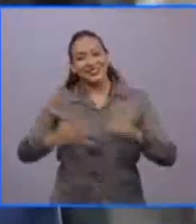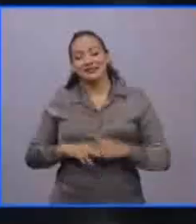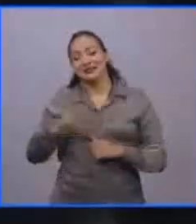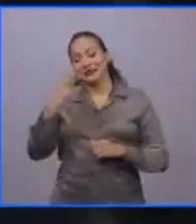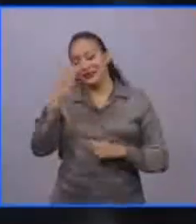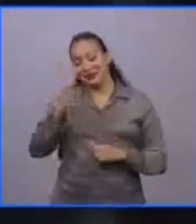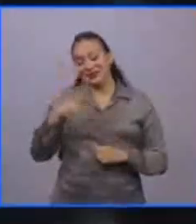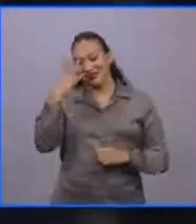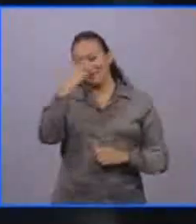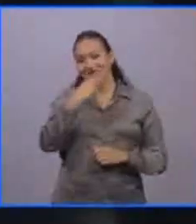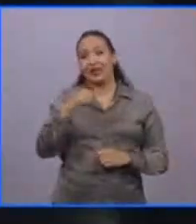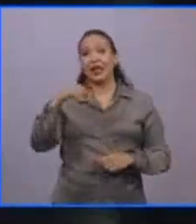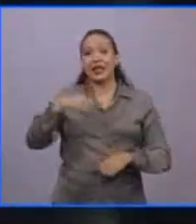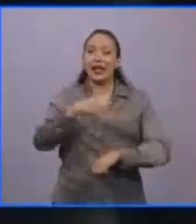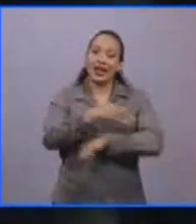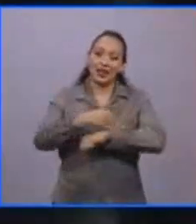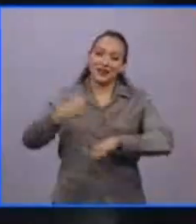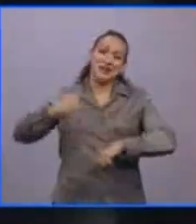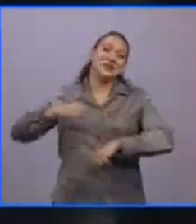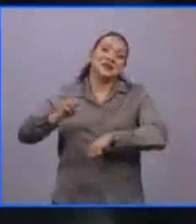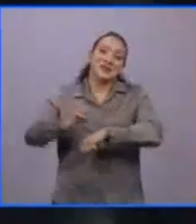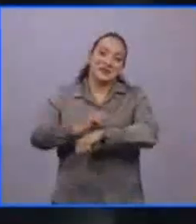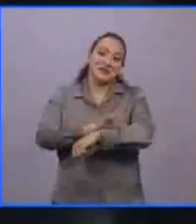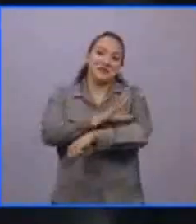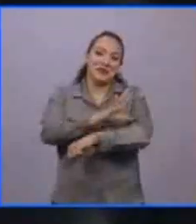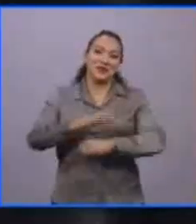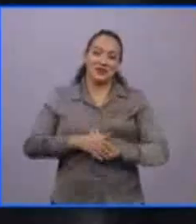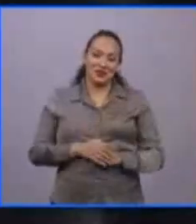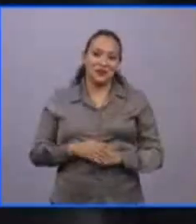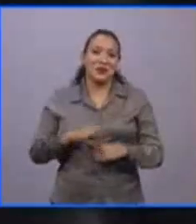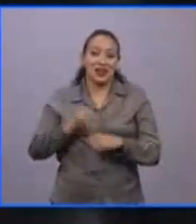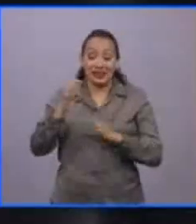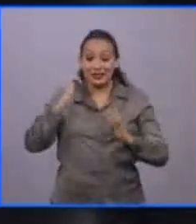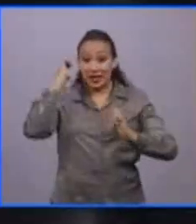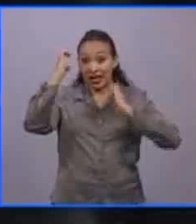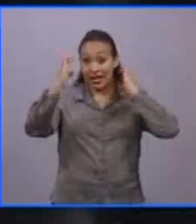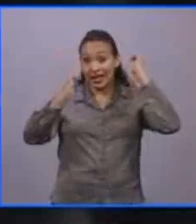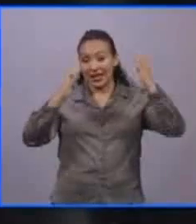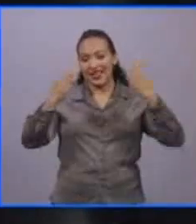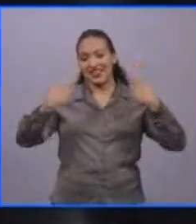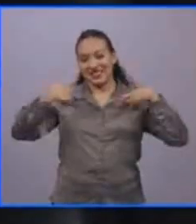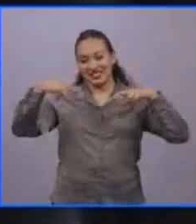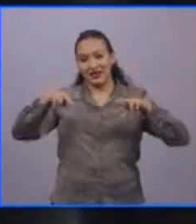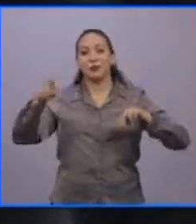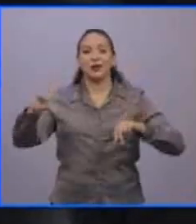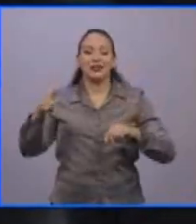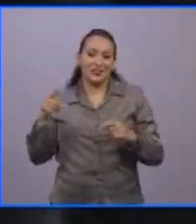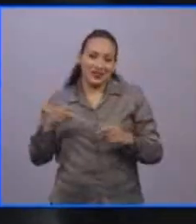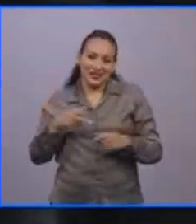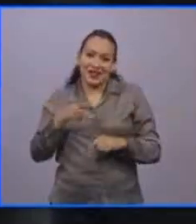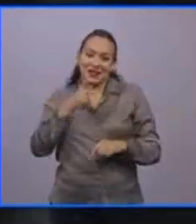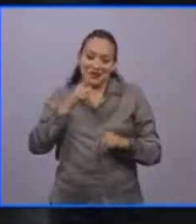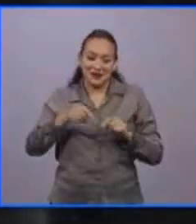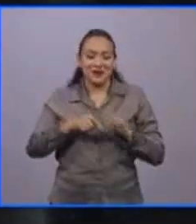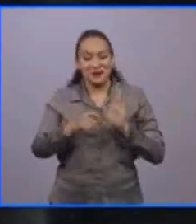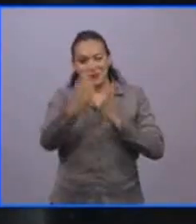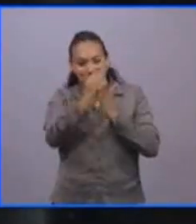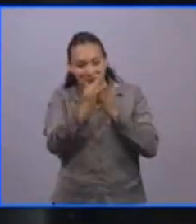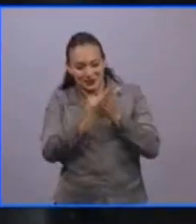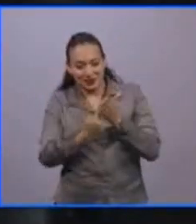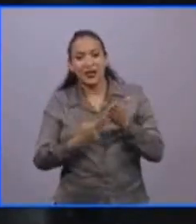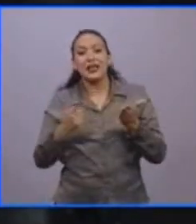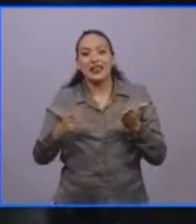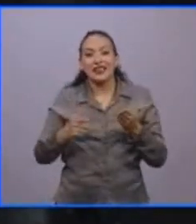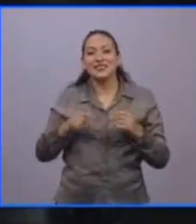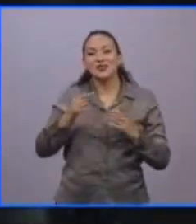muy bonito. Todos en la familia estamos muy emocionados porque es una exposición muy representativa de su obra. Además tiene un lado muy